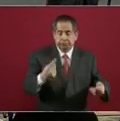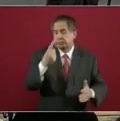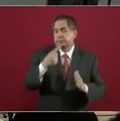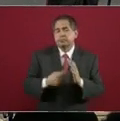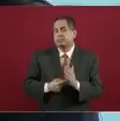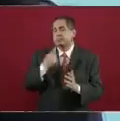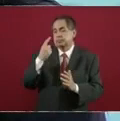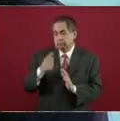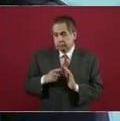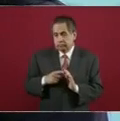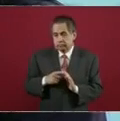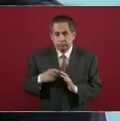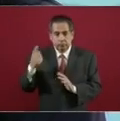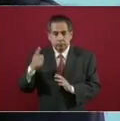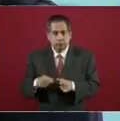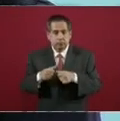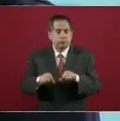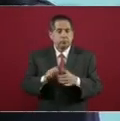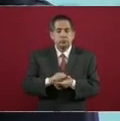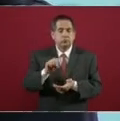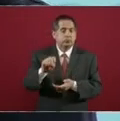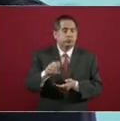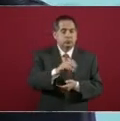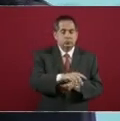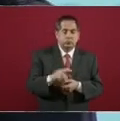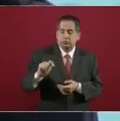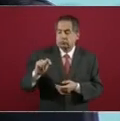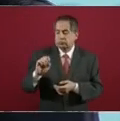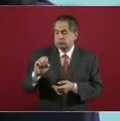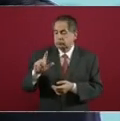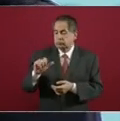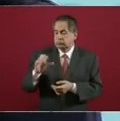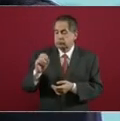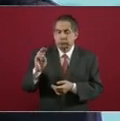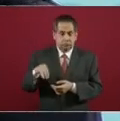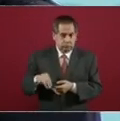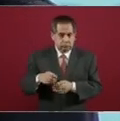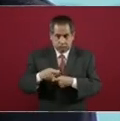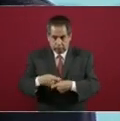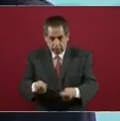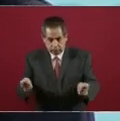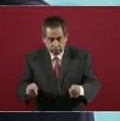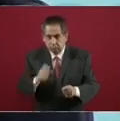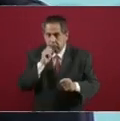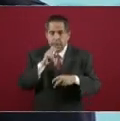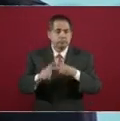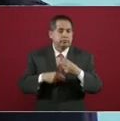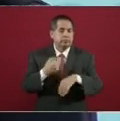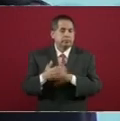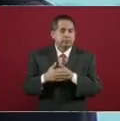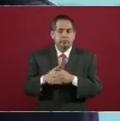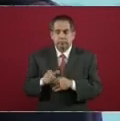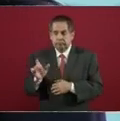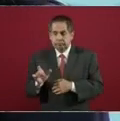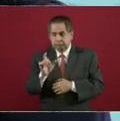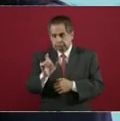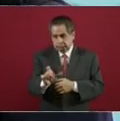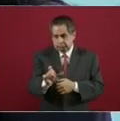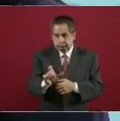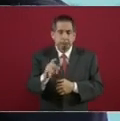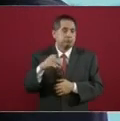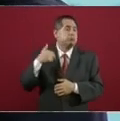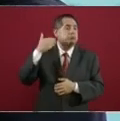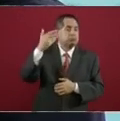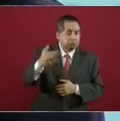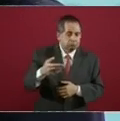vez con una orden de pago a través de Telecom y a la vez vamos a entregar las tarjetas para que los siguientes pagos